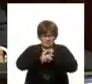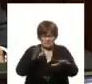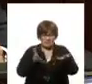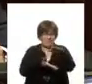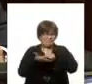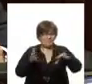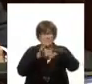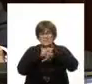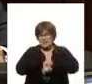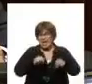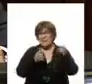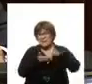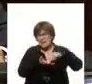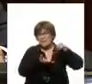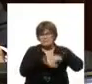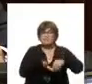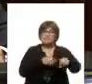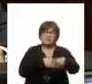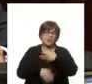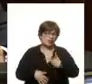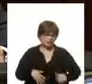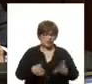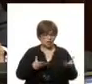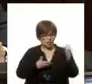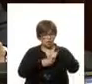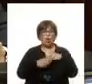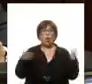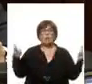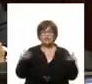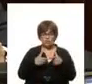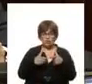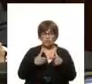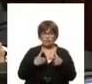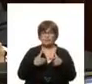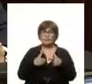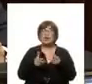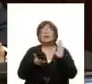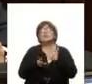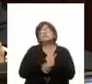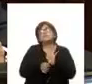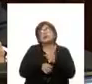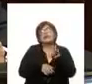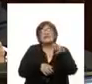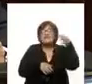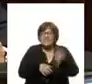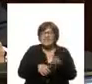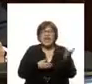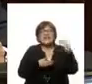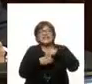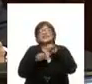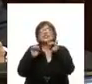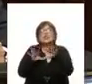panorama grave, el gobierno formó una comisión de la verdad integrada solo por